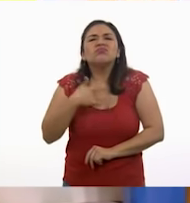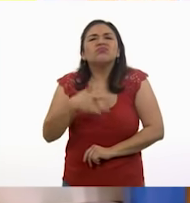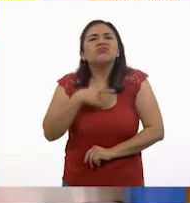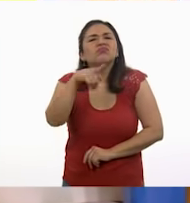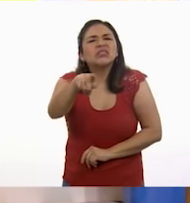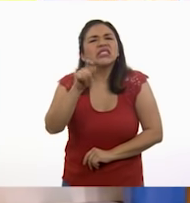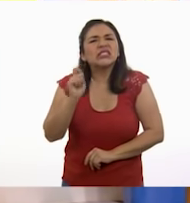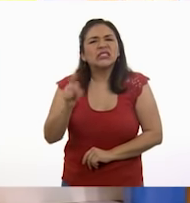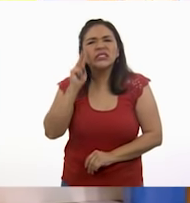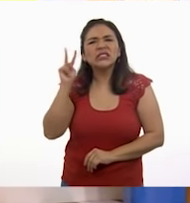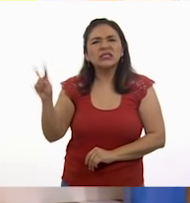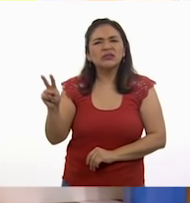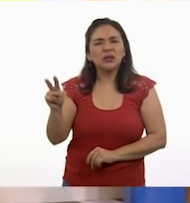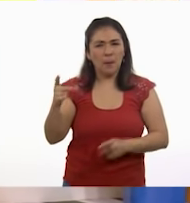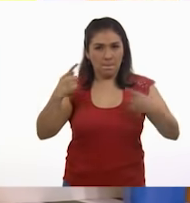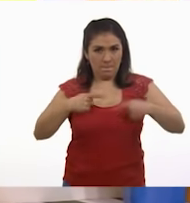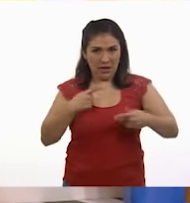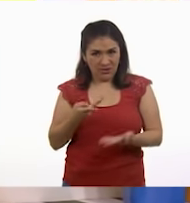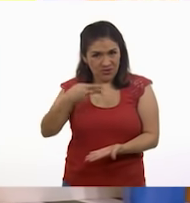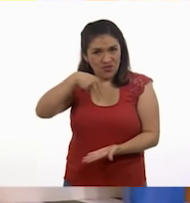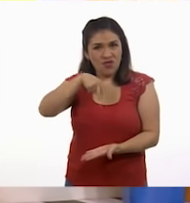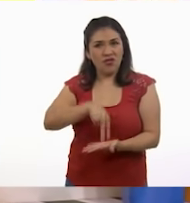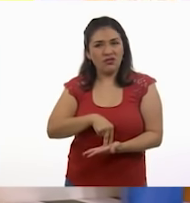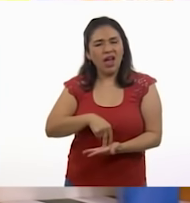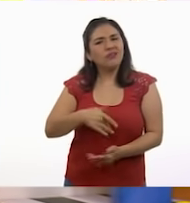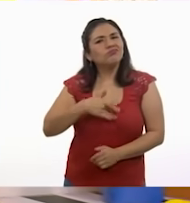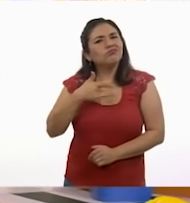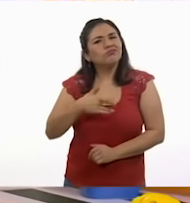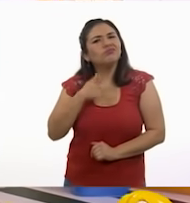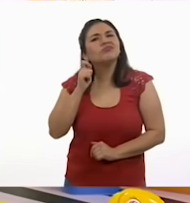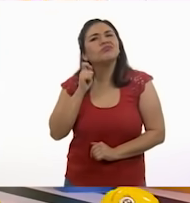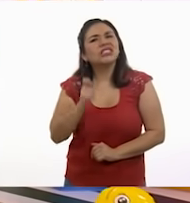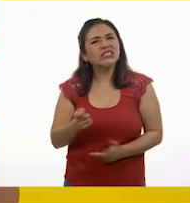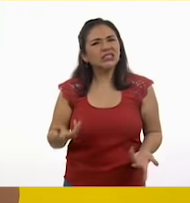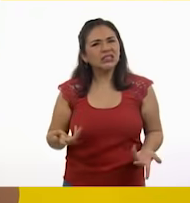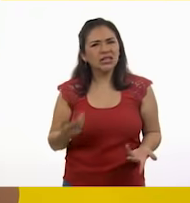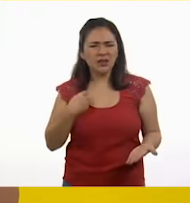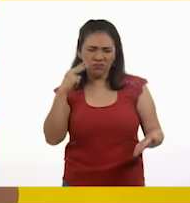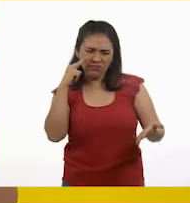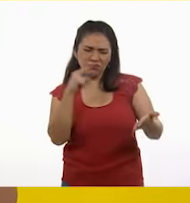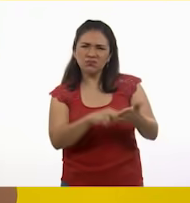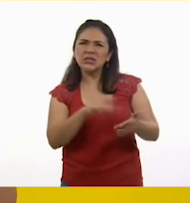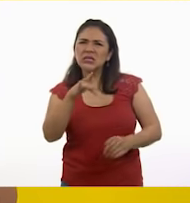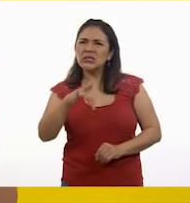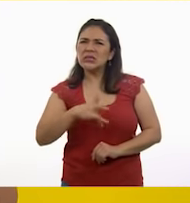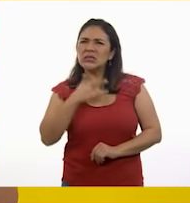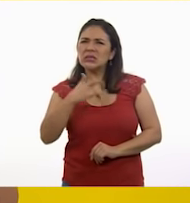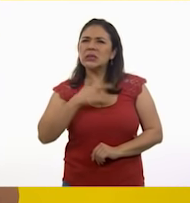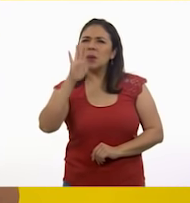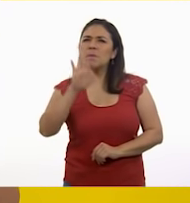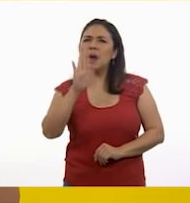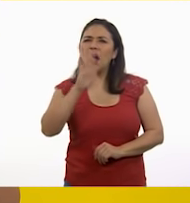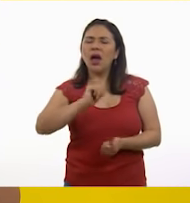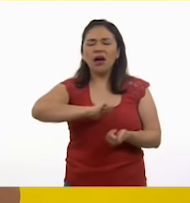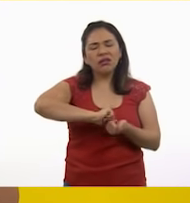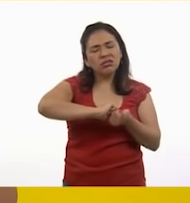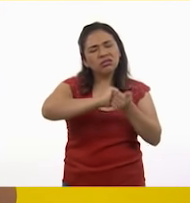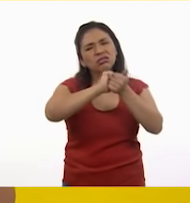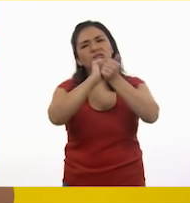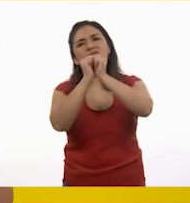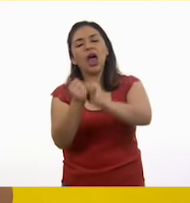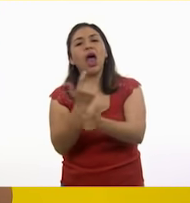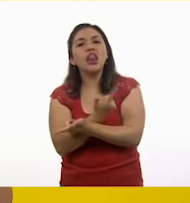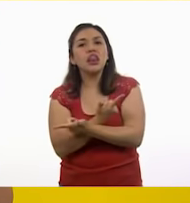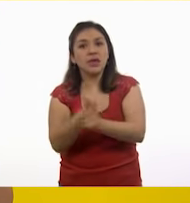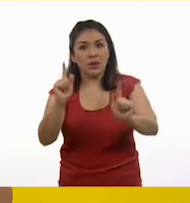que sentir a la persona de esta obra yo siento que es un paso a la libertad porque su ropa ya